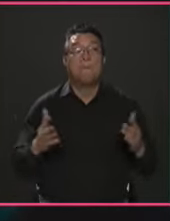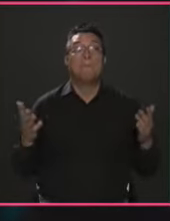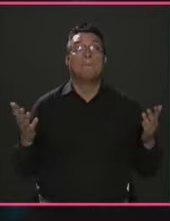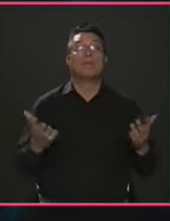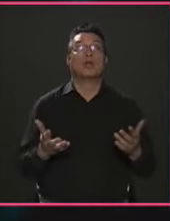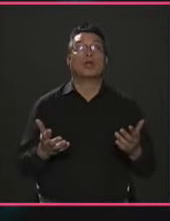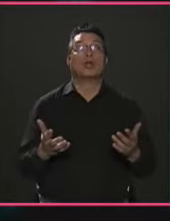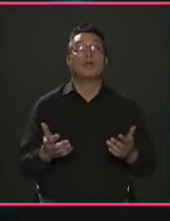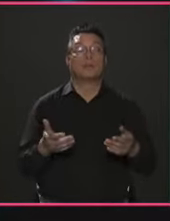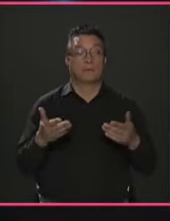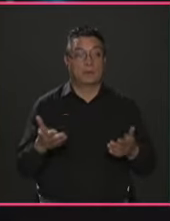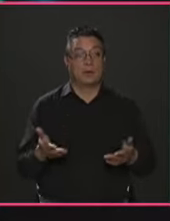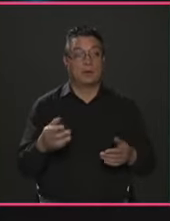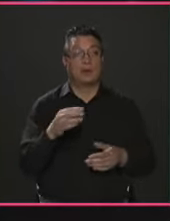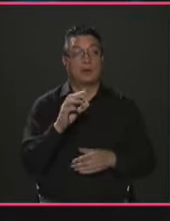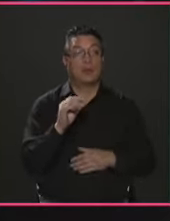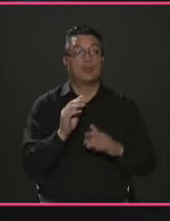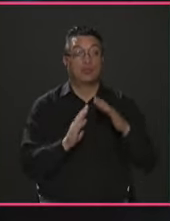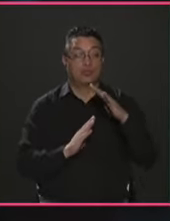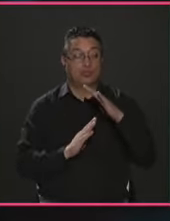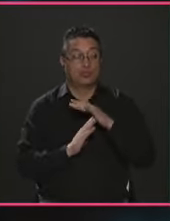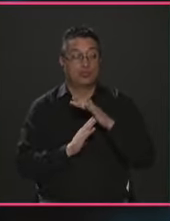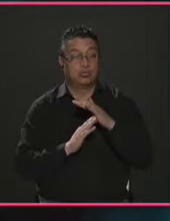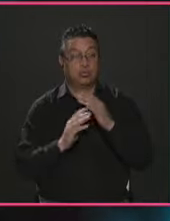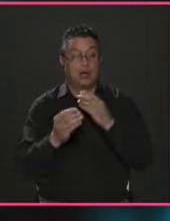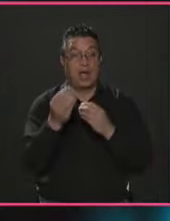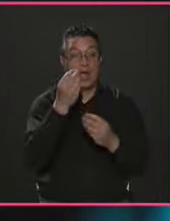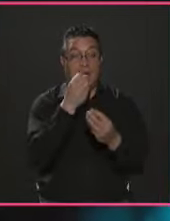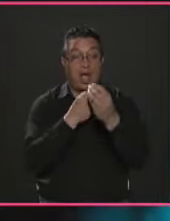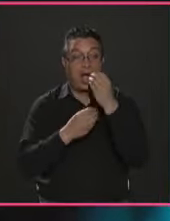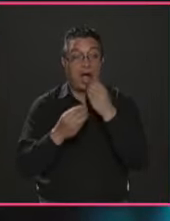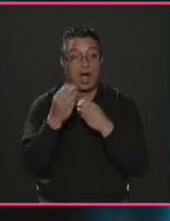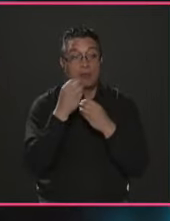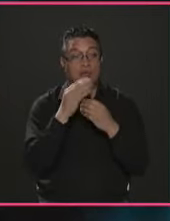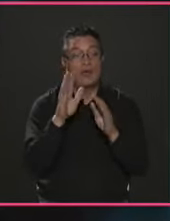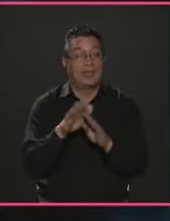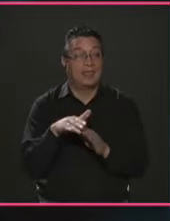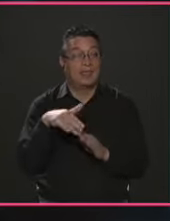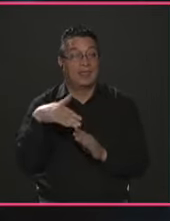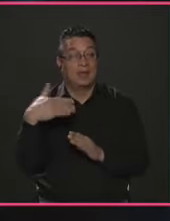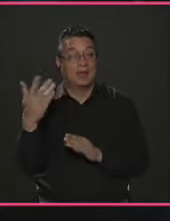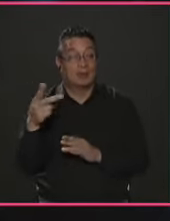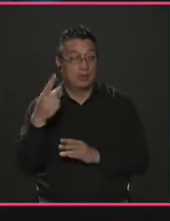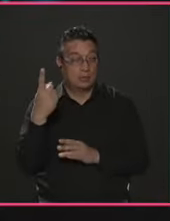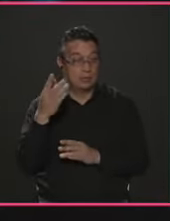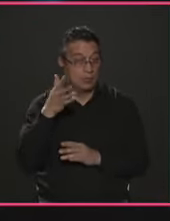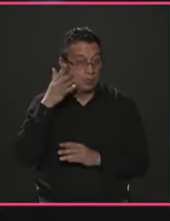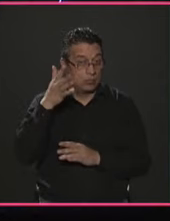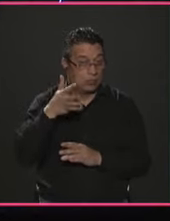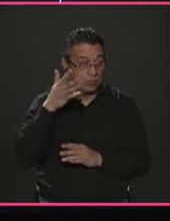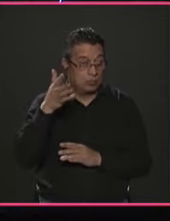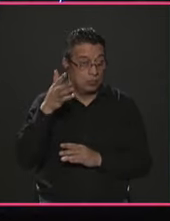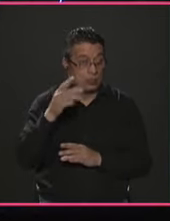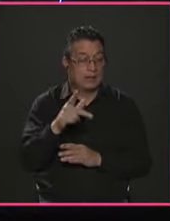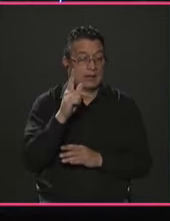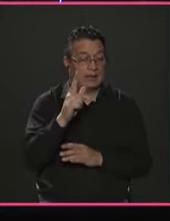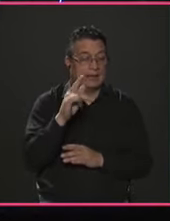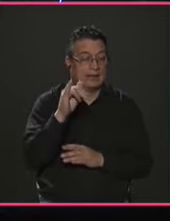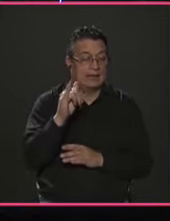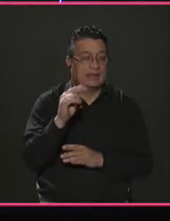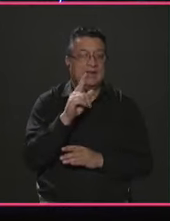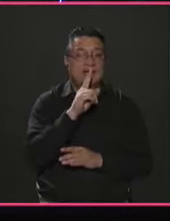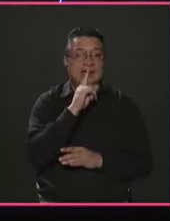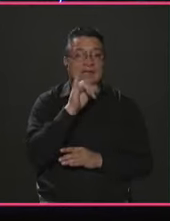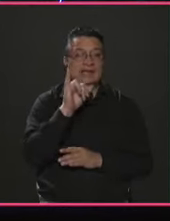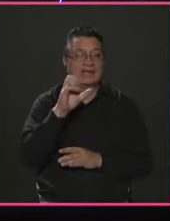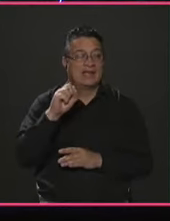eh esta pausa durante el almuerzo va a ser luego de que escuchemos a K tian